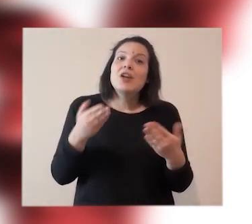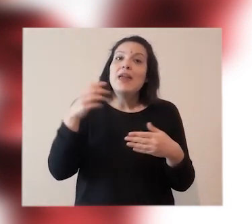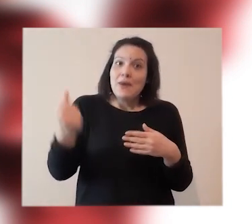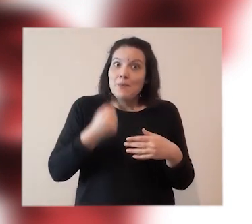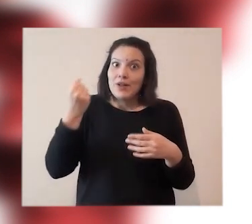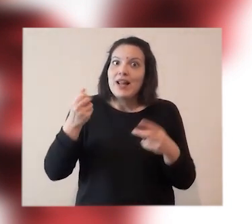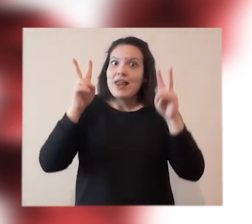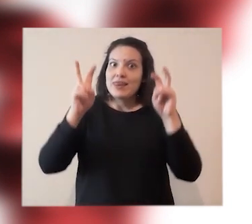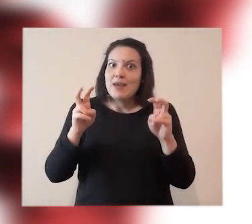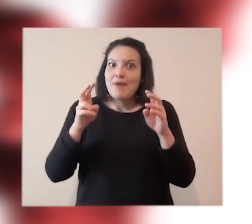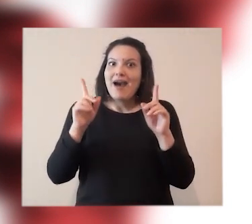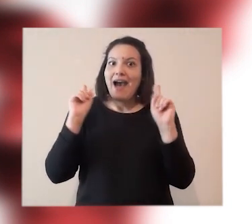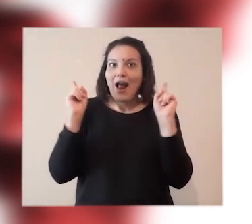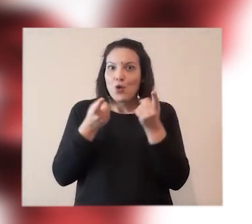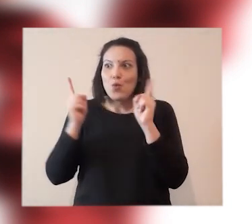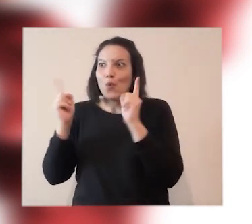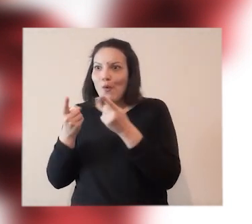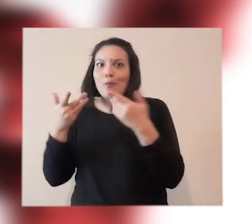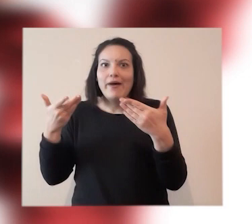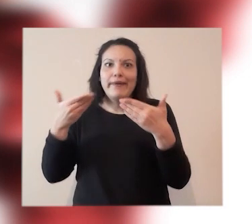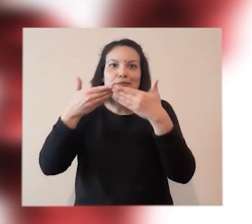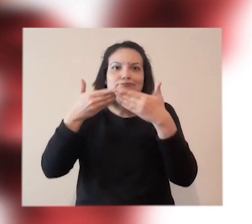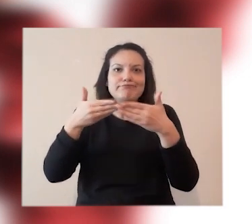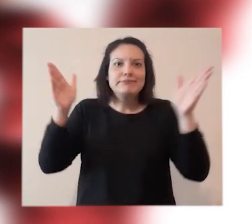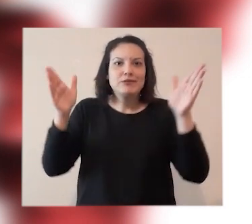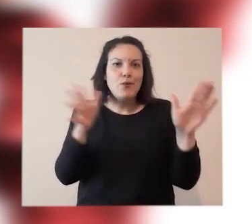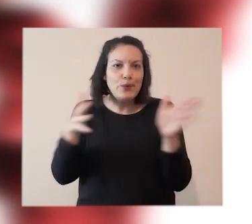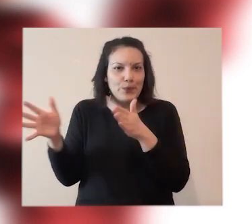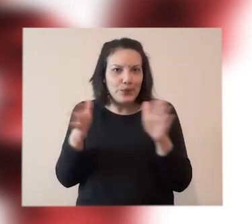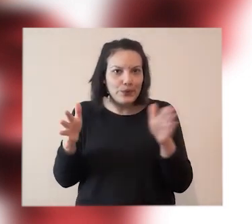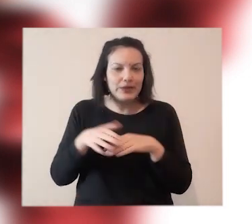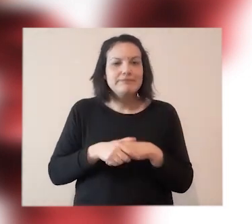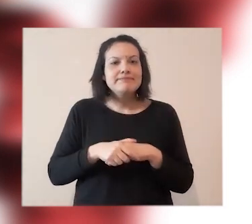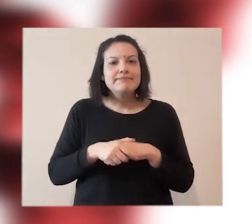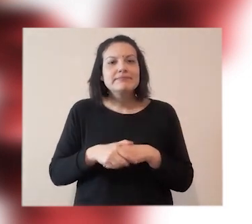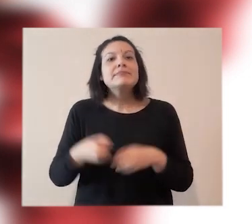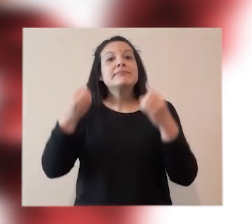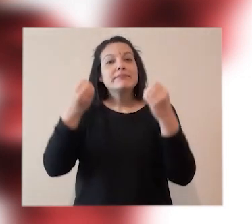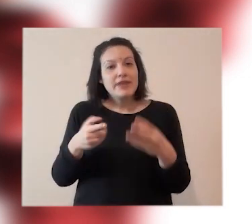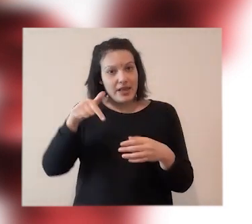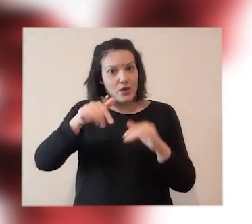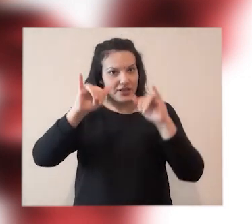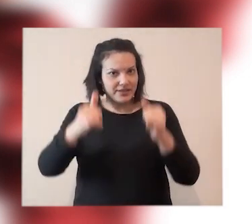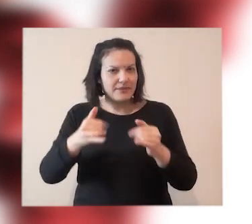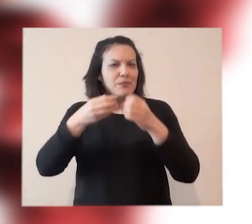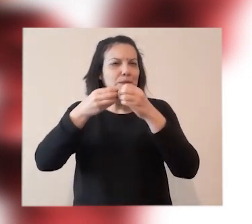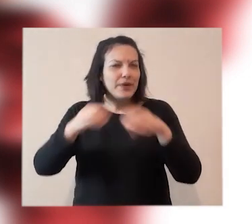importante el tema de la ventilación de los ambientes. Bien, ahora sí vamos a comenzar en concreto